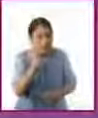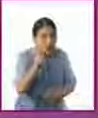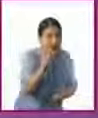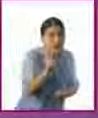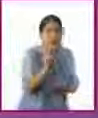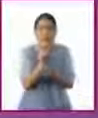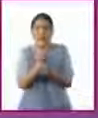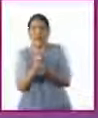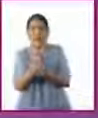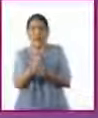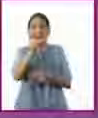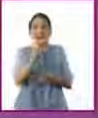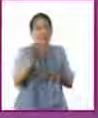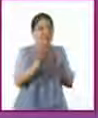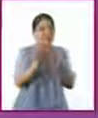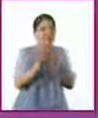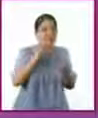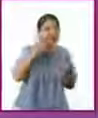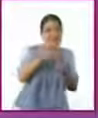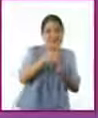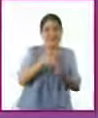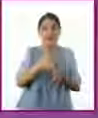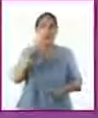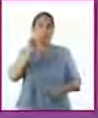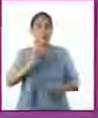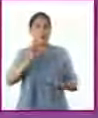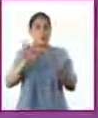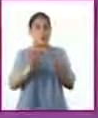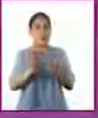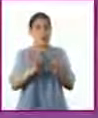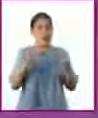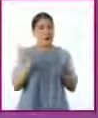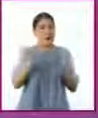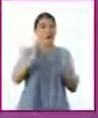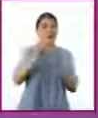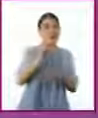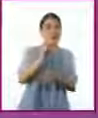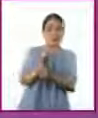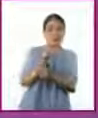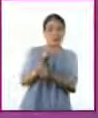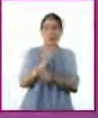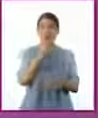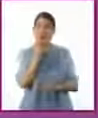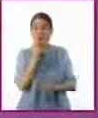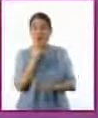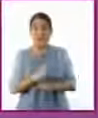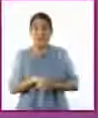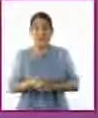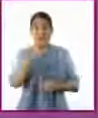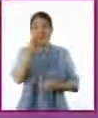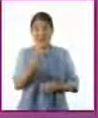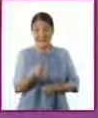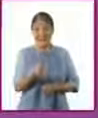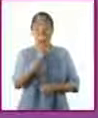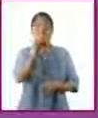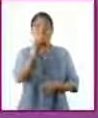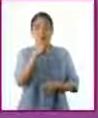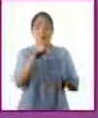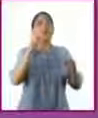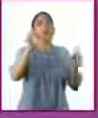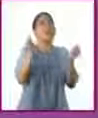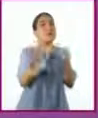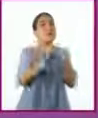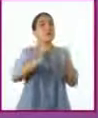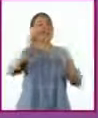que va tras las pistas o una mujer que resuelve un misterio. Es decir, ahí tú, con tu